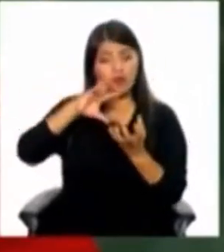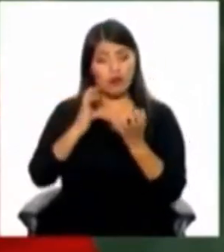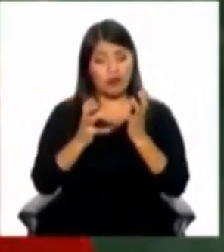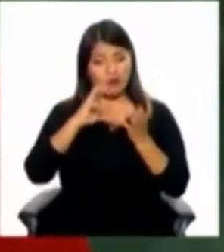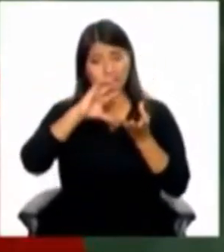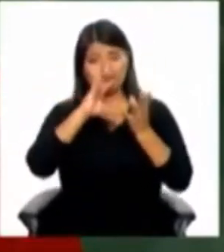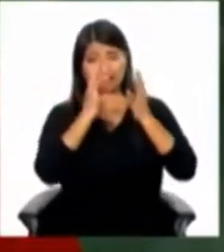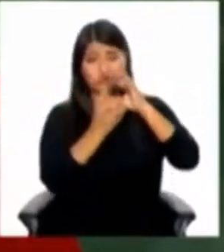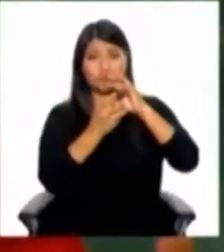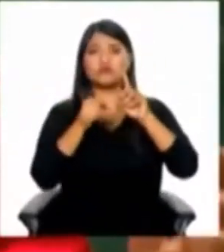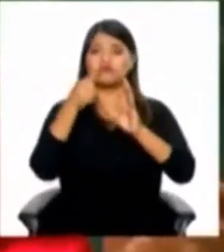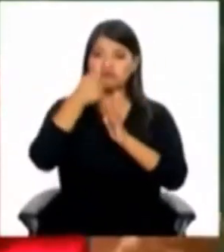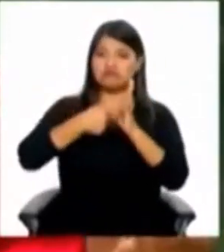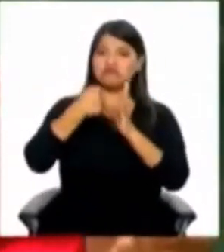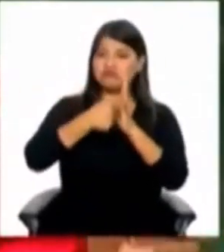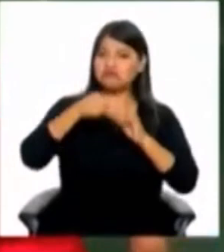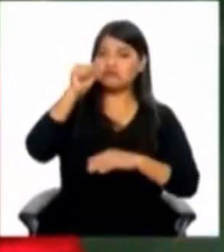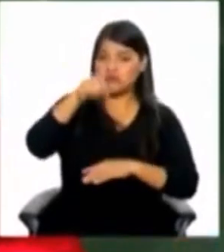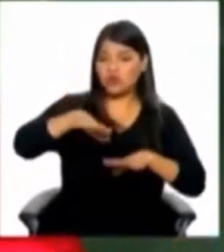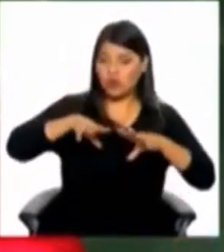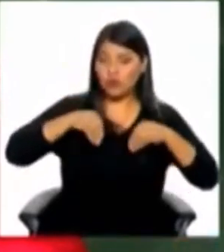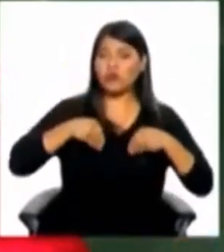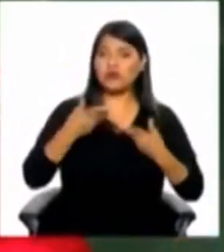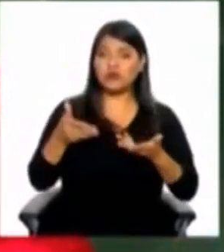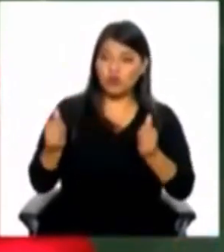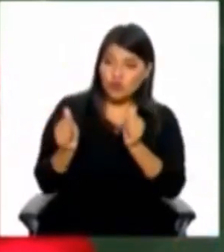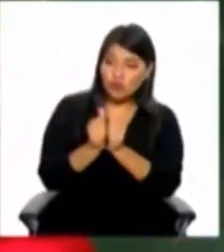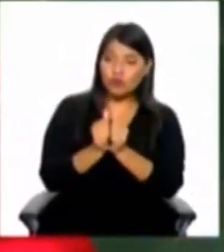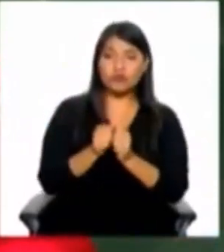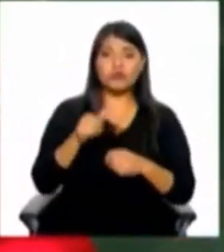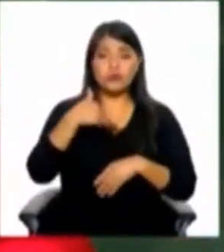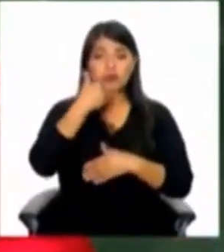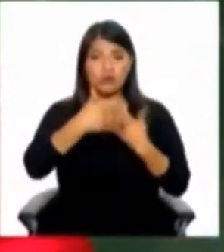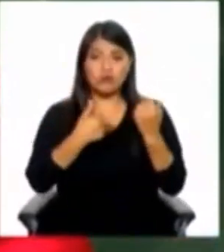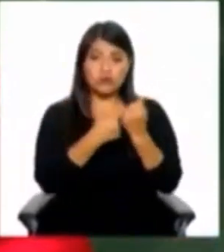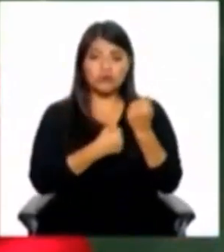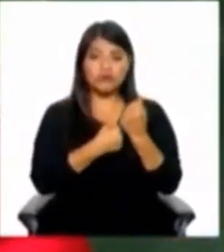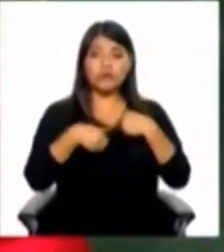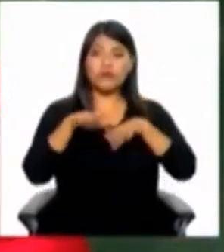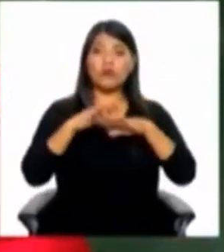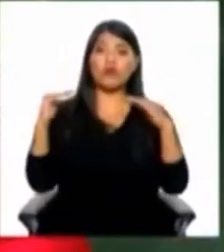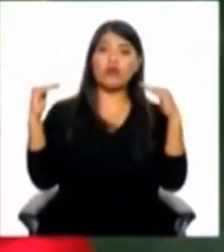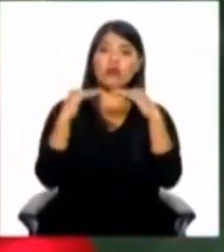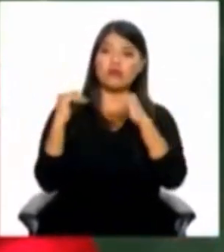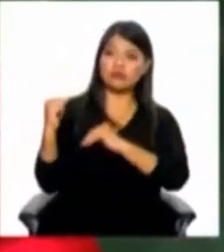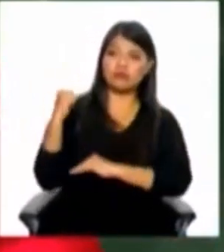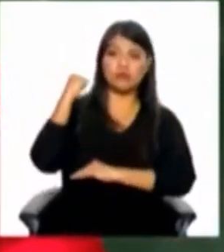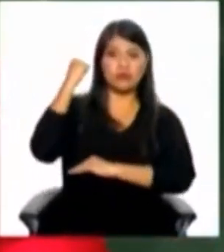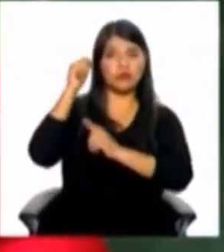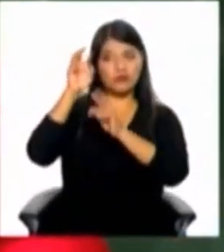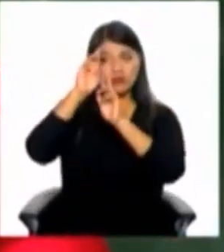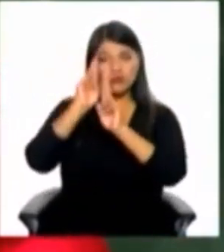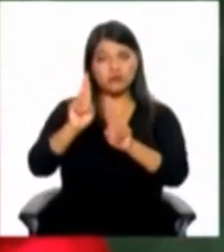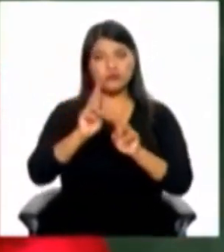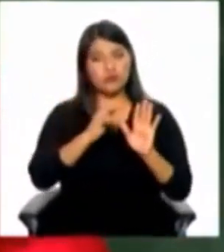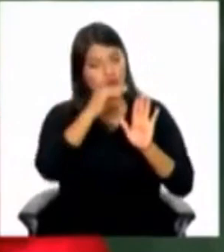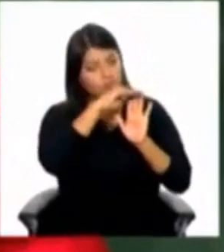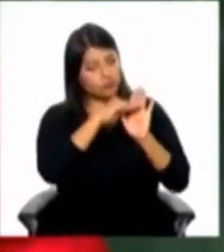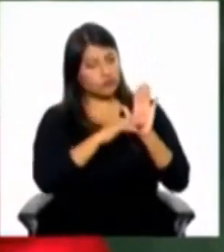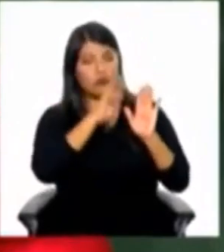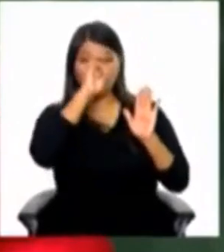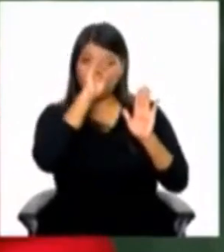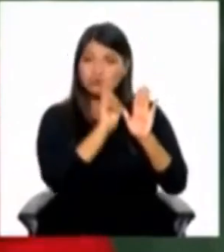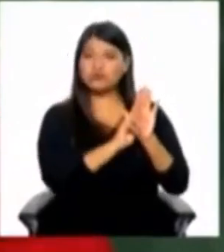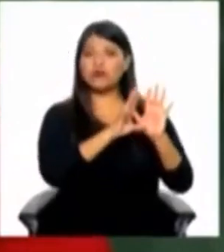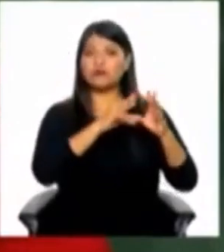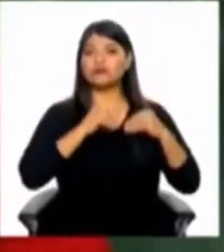climático, defender la paz, la democracia, el respeto irrestricto de los derechos humanos, el derecho